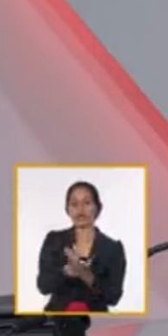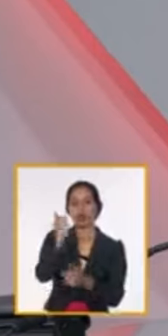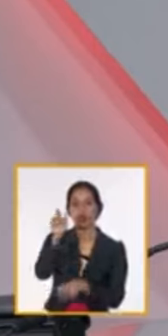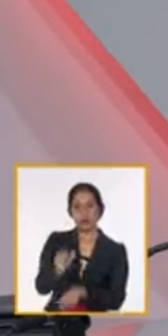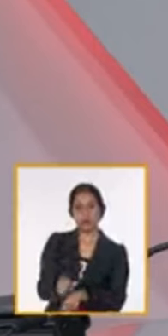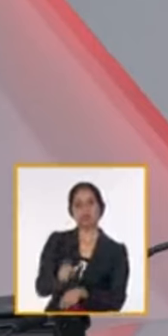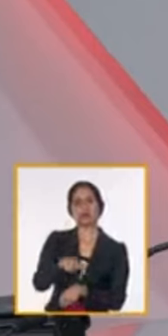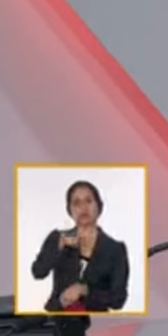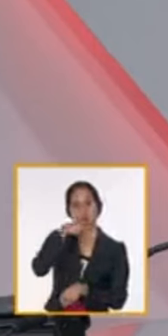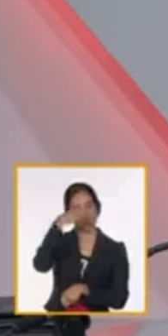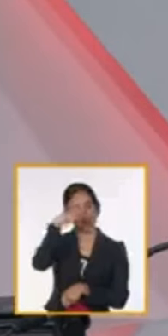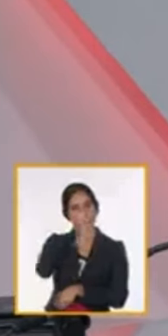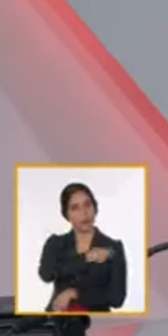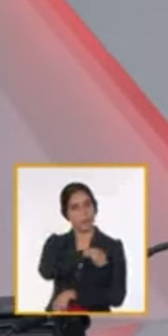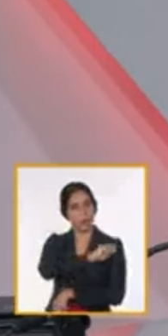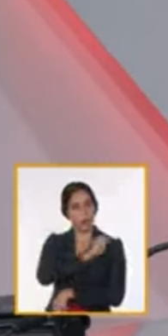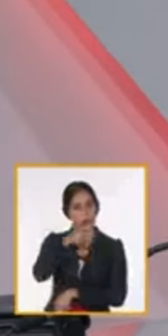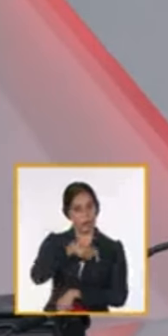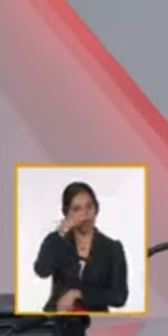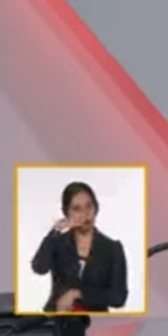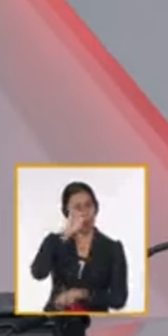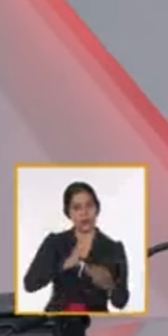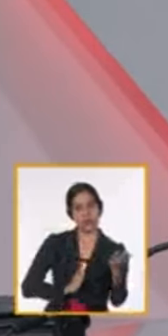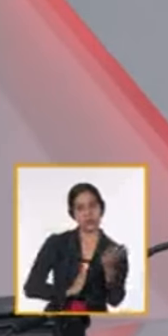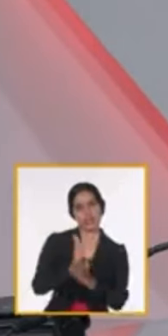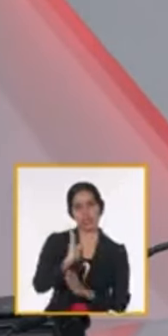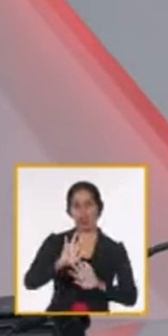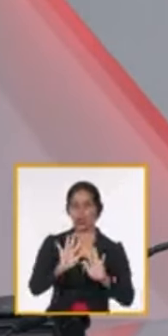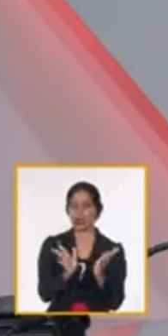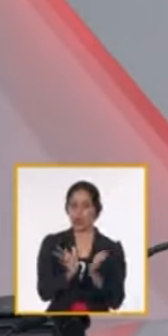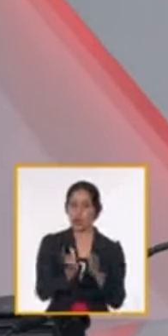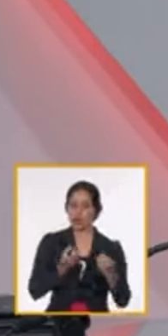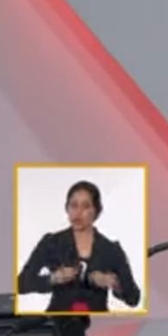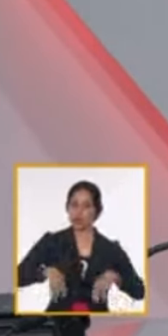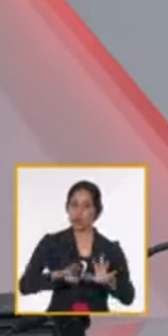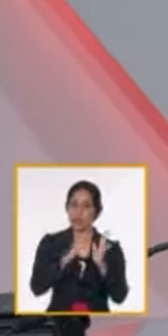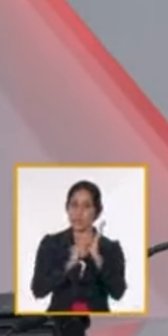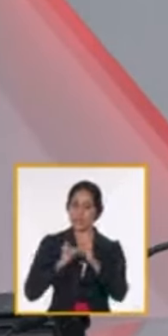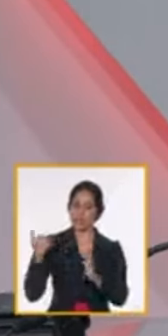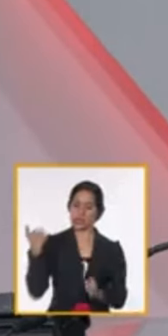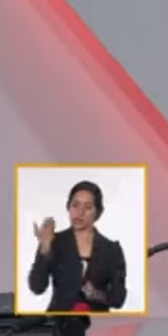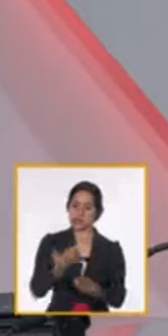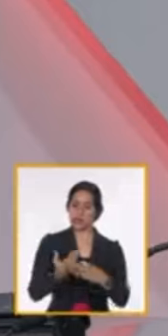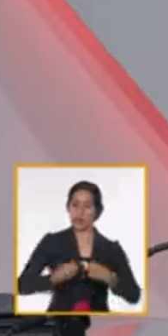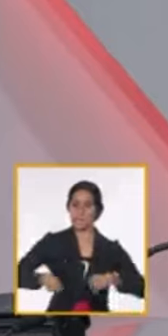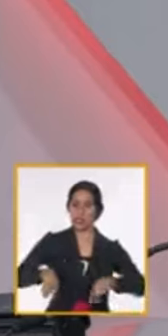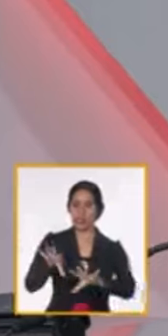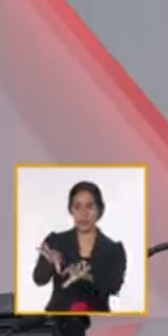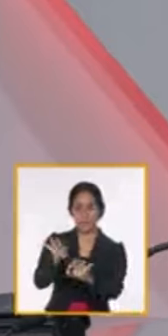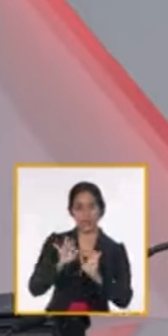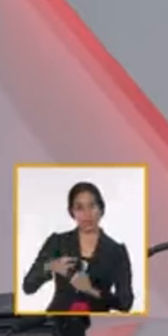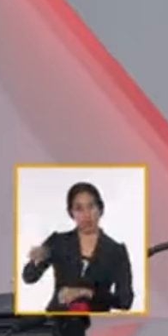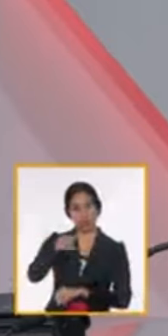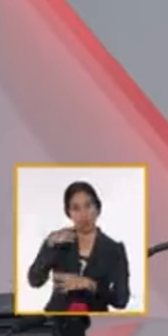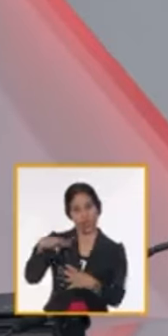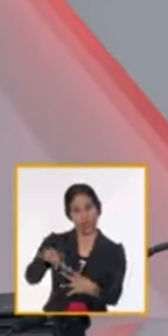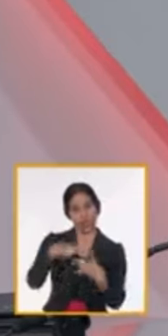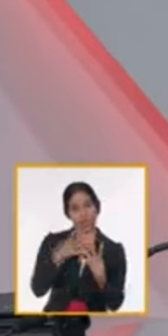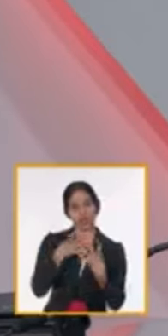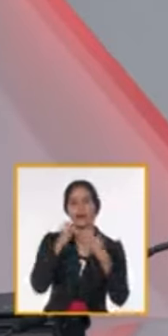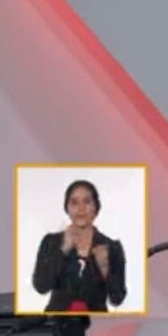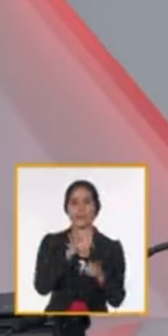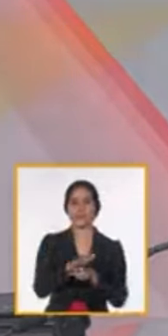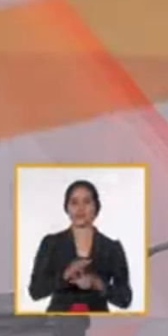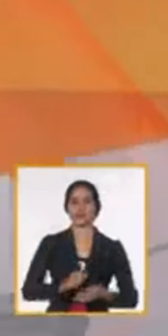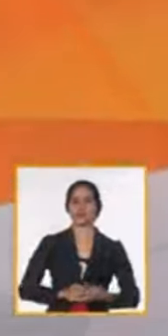de Cuba y que hemos seguido a lo largo de todos estos meses acá en la Mesa Redonda. Así que los invito a que nos acompañen en nuestro programa de hoy.